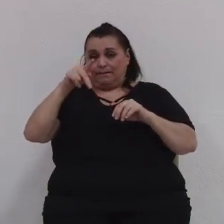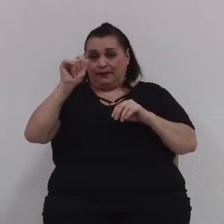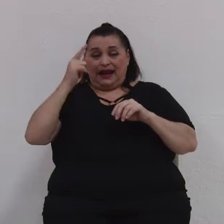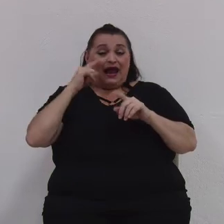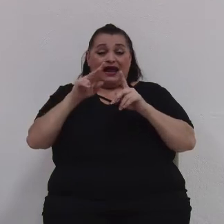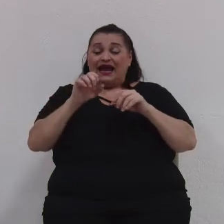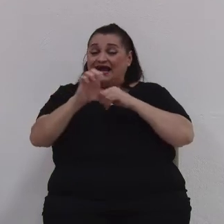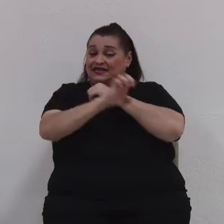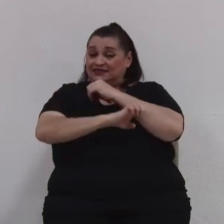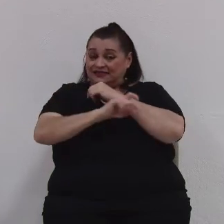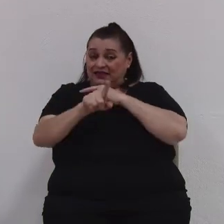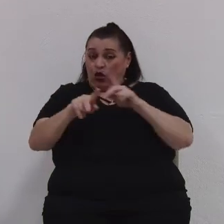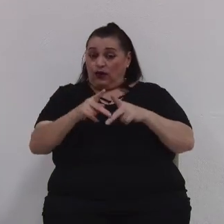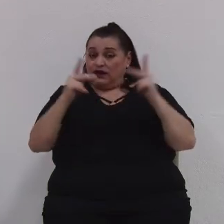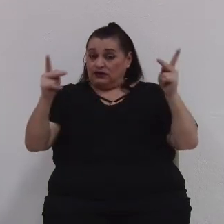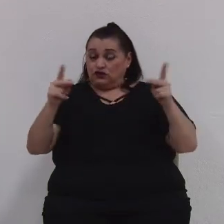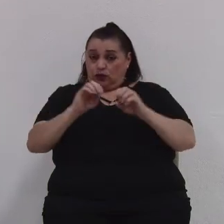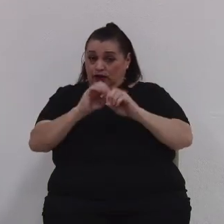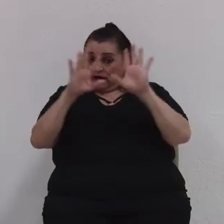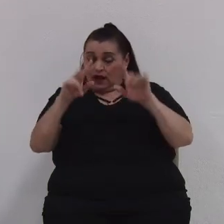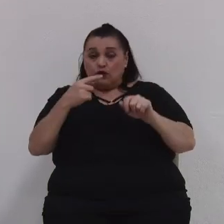Nación claramente han